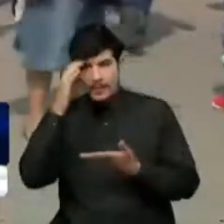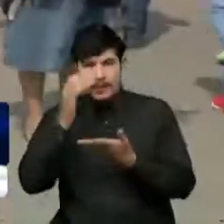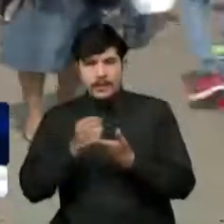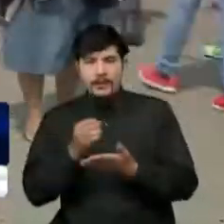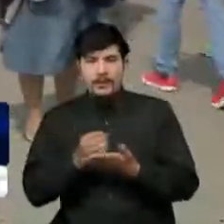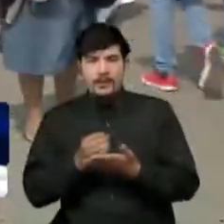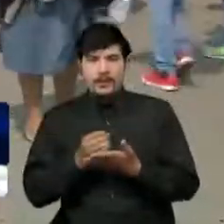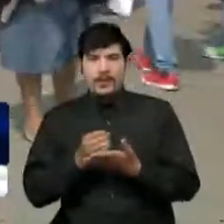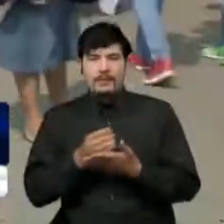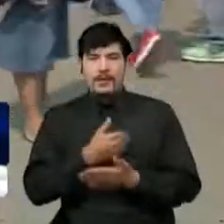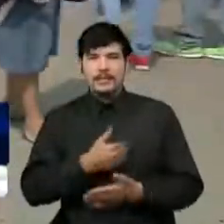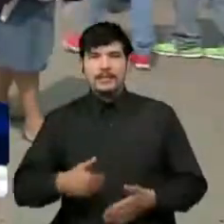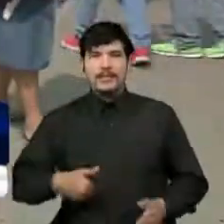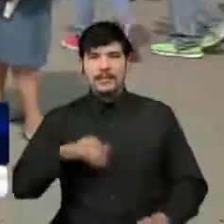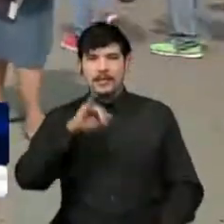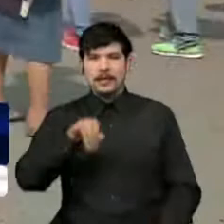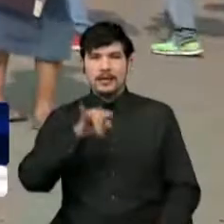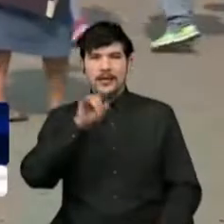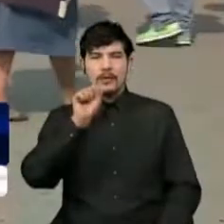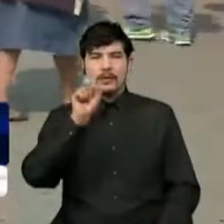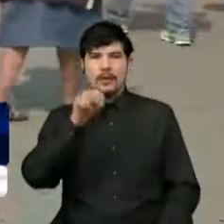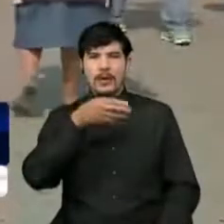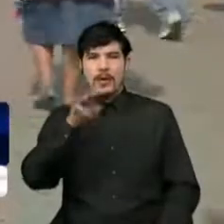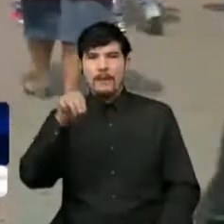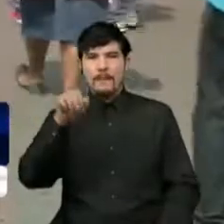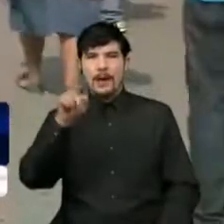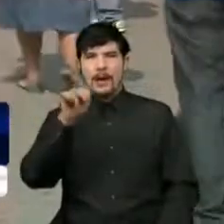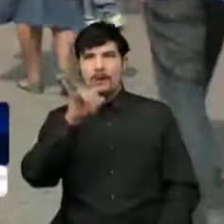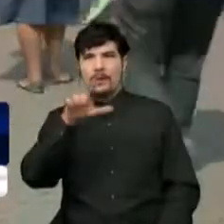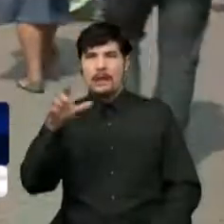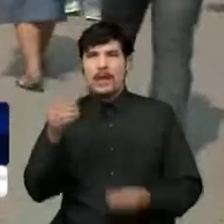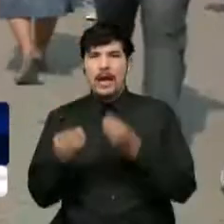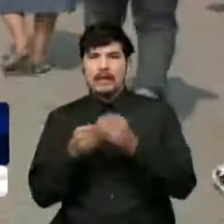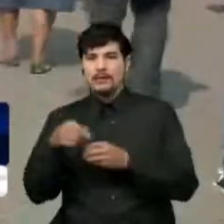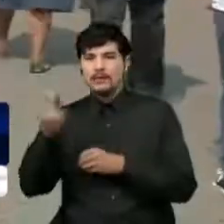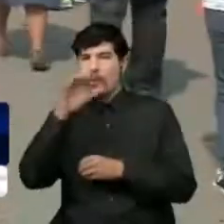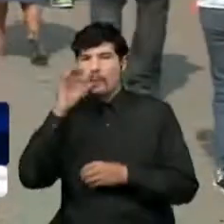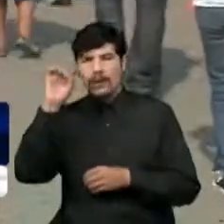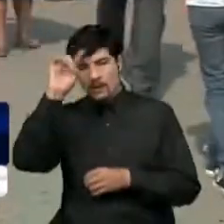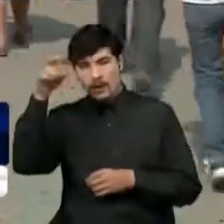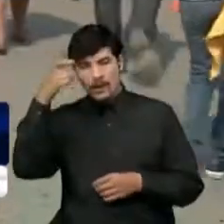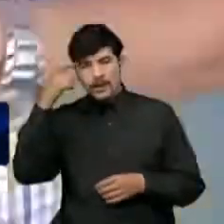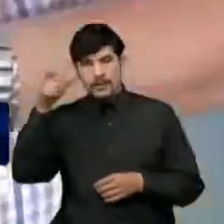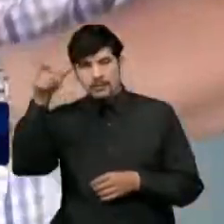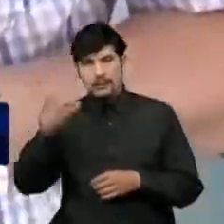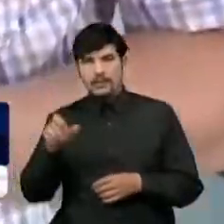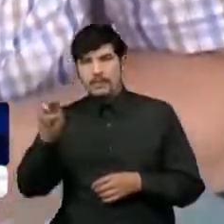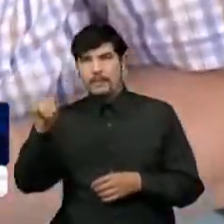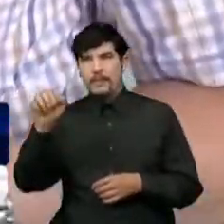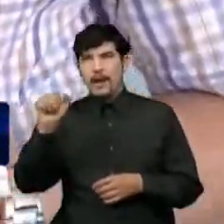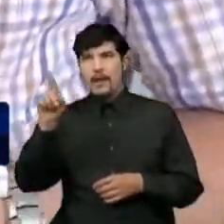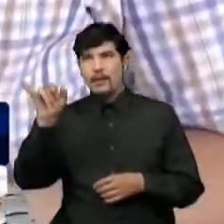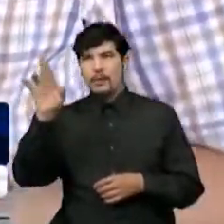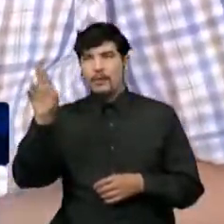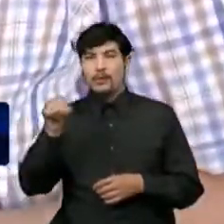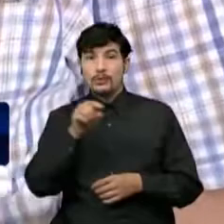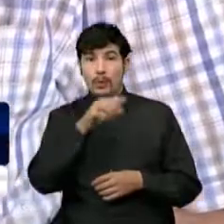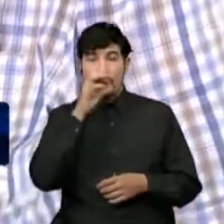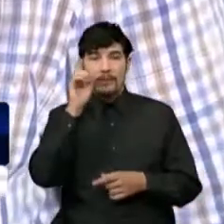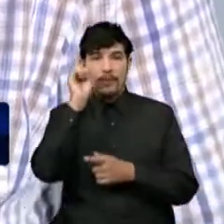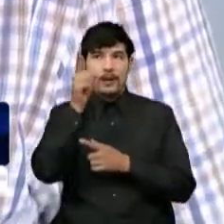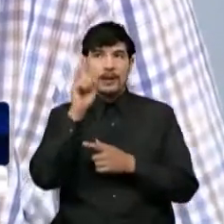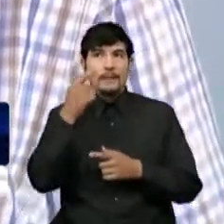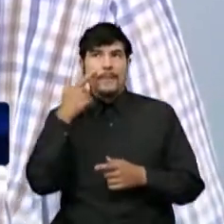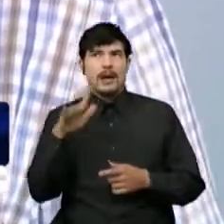el presidente juan manuel santos viene haciendo desde hace algunas semanas acerca del gobierno del presidente de nicolás maduro según el politólogo fabio torres